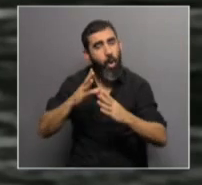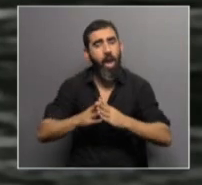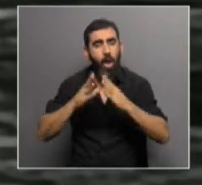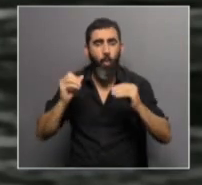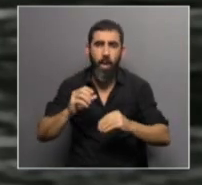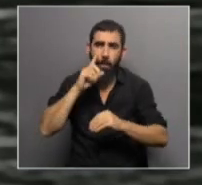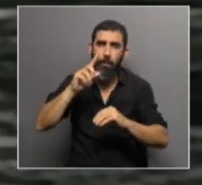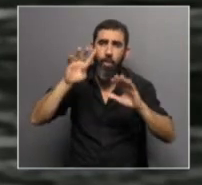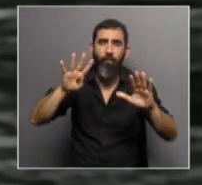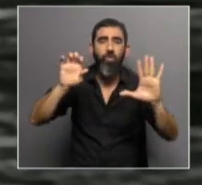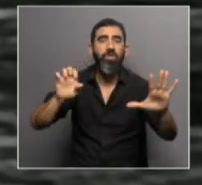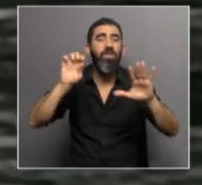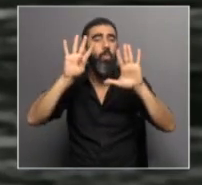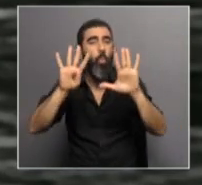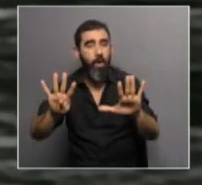ha